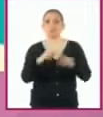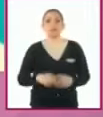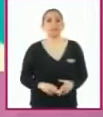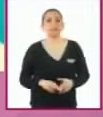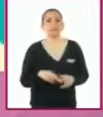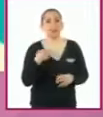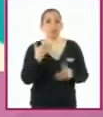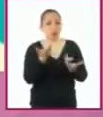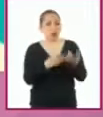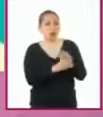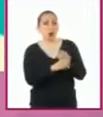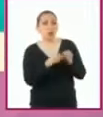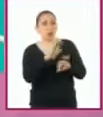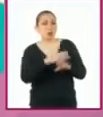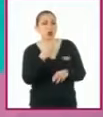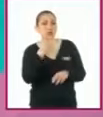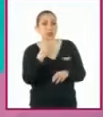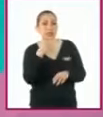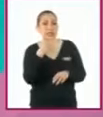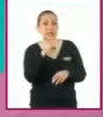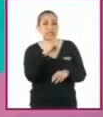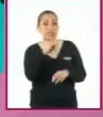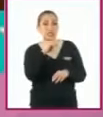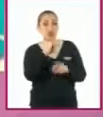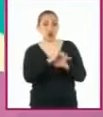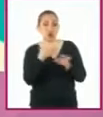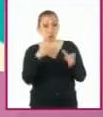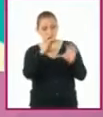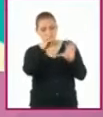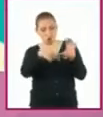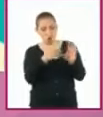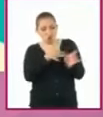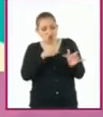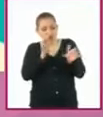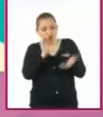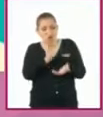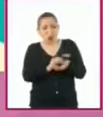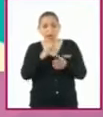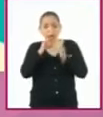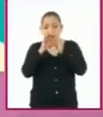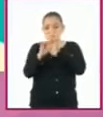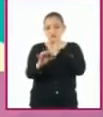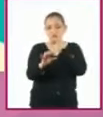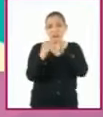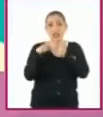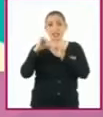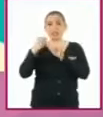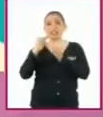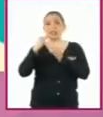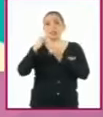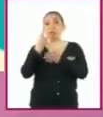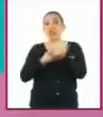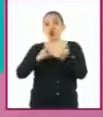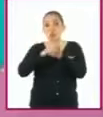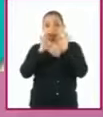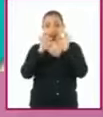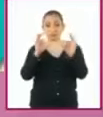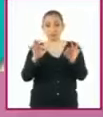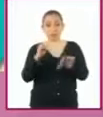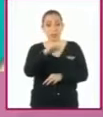Los instrumentos más usados eran el sistro, un arpa pequeña, la flauta recta y chirimía doble de caña.